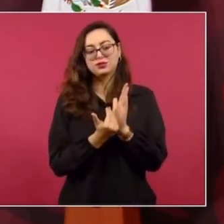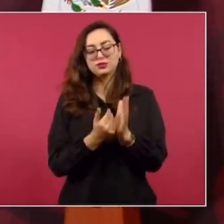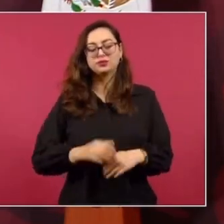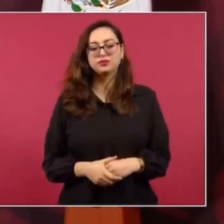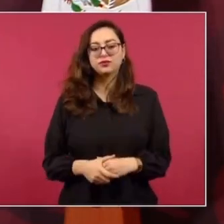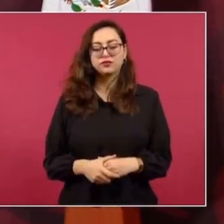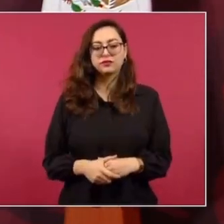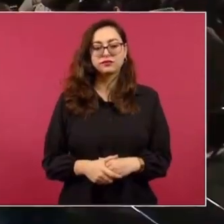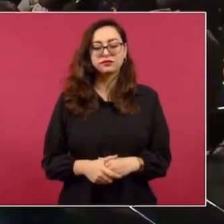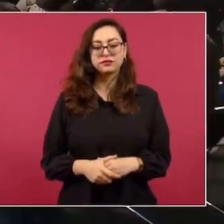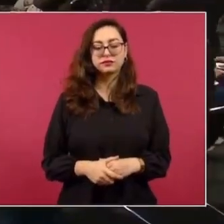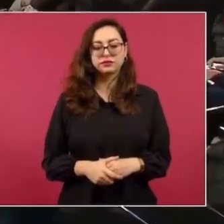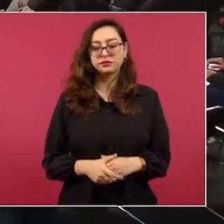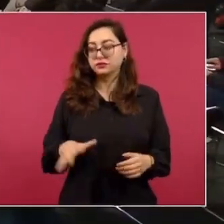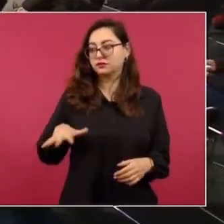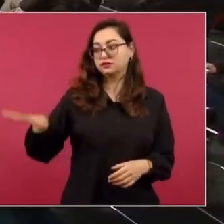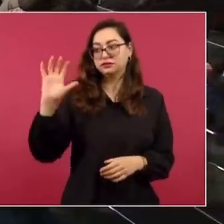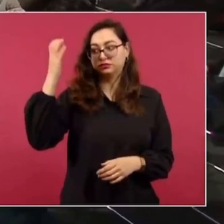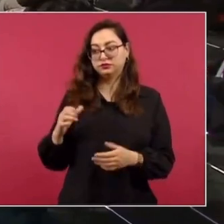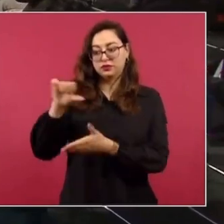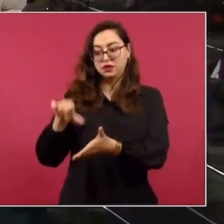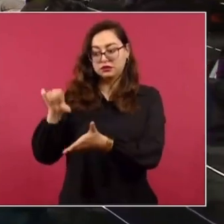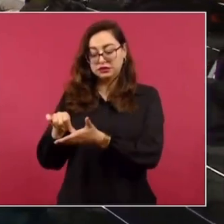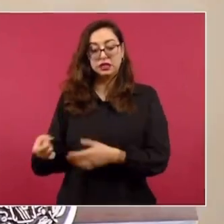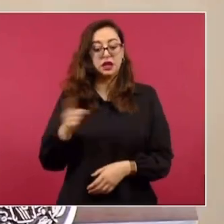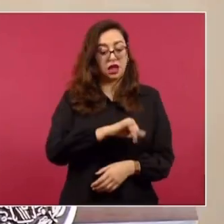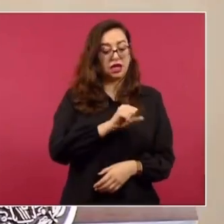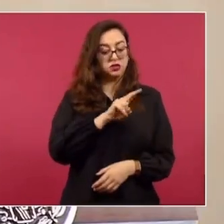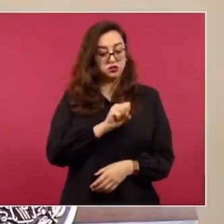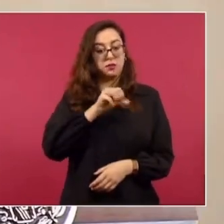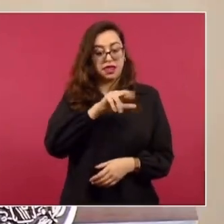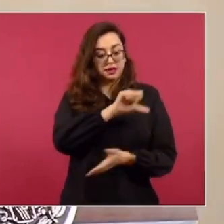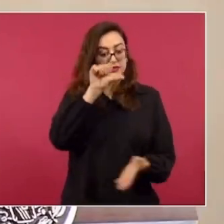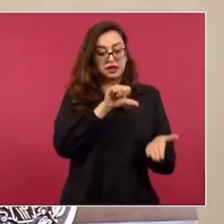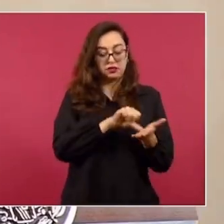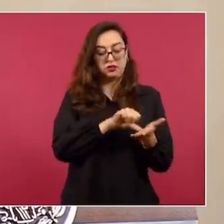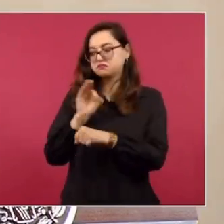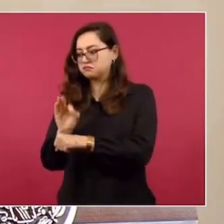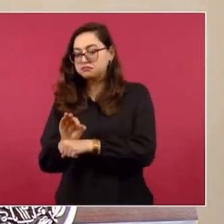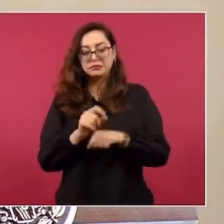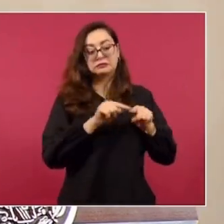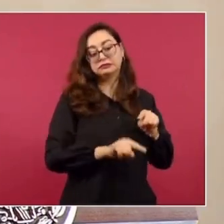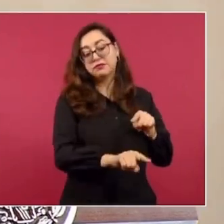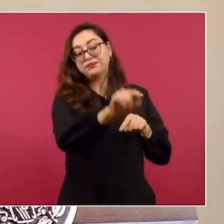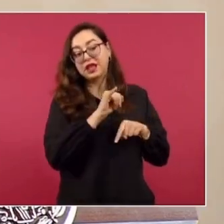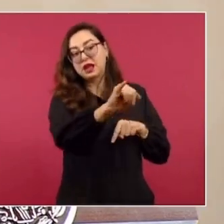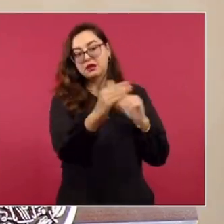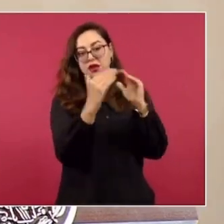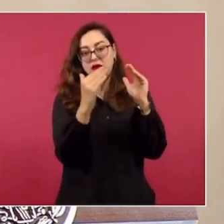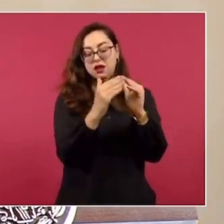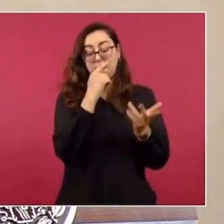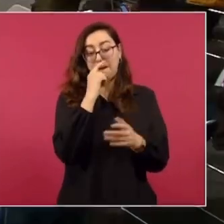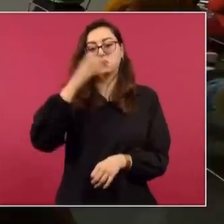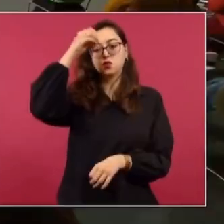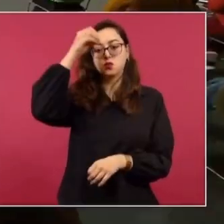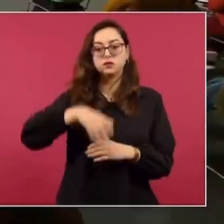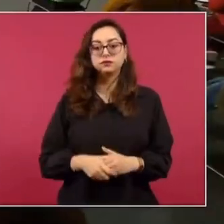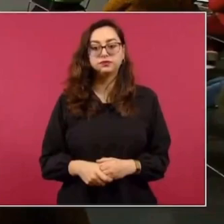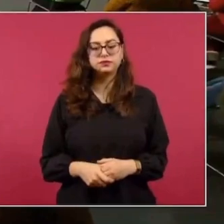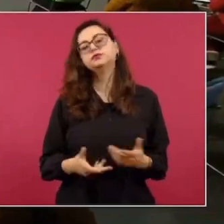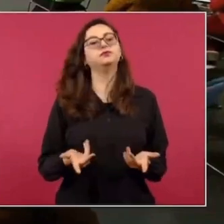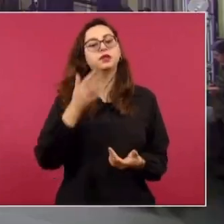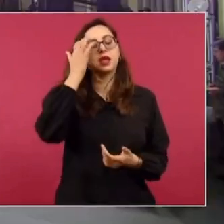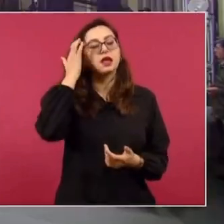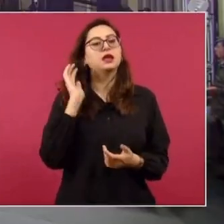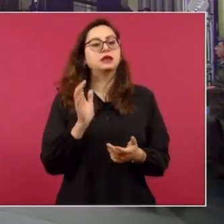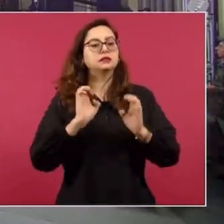era menor para la población de Jesús María y Culiacán. La vez pasada, pues era en la plena ciudad. ¿Hubo algún apoyo de alguna